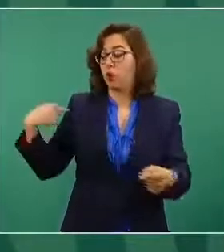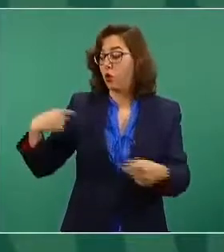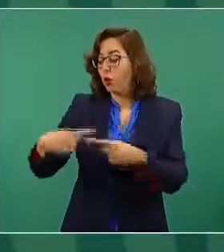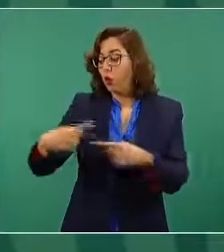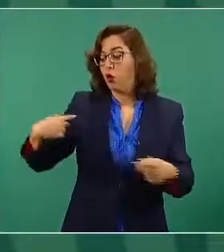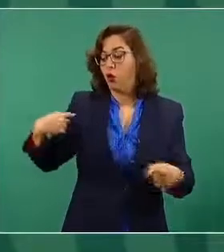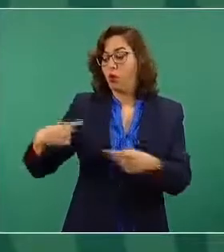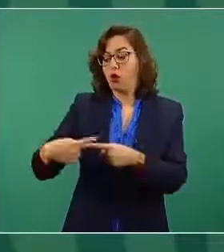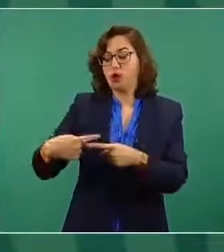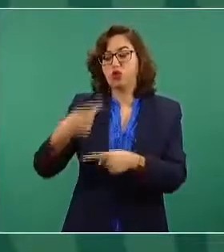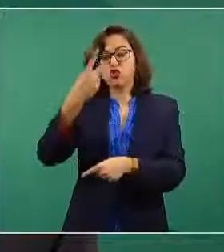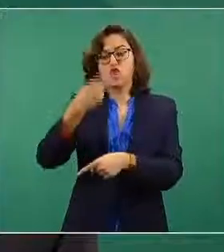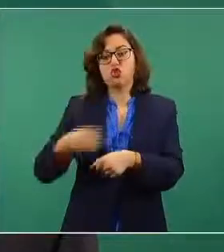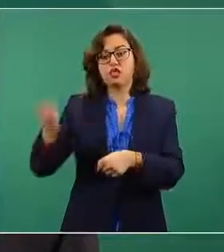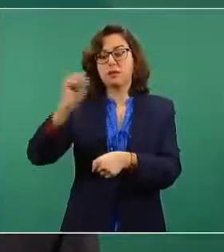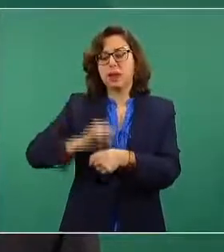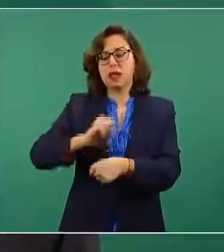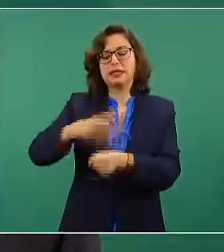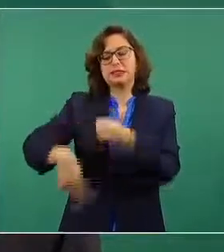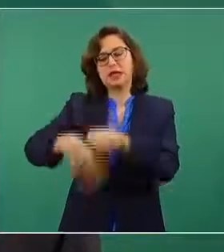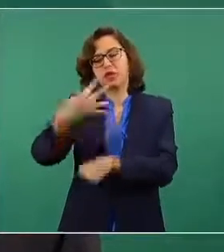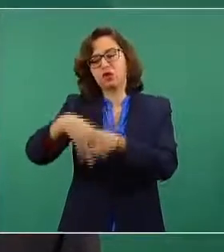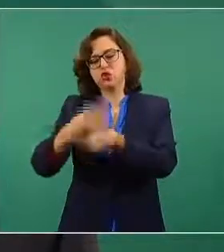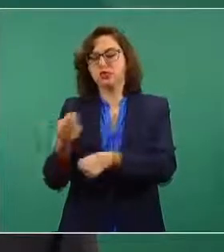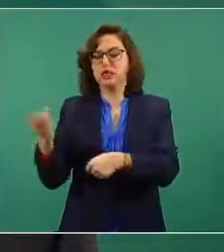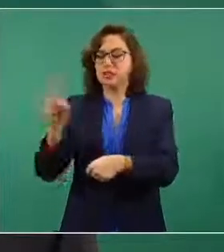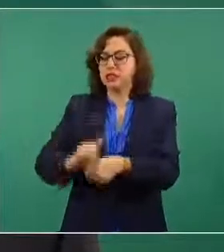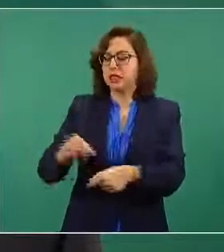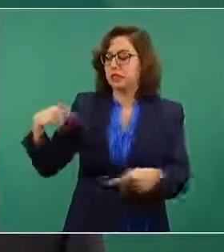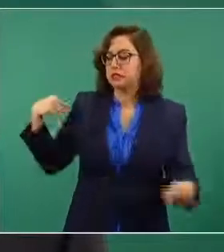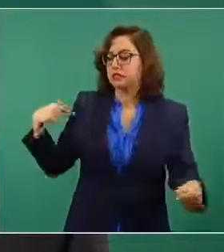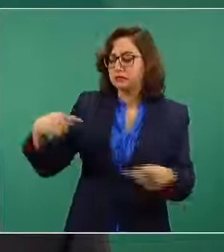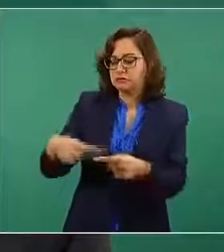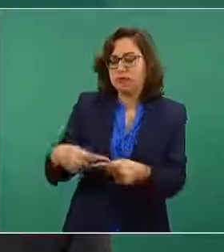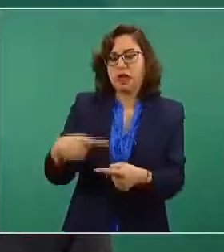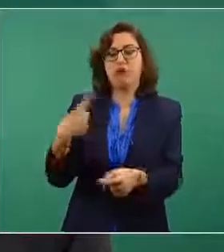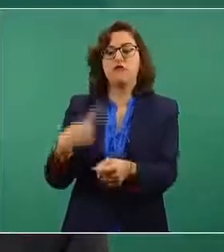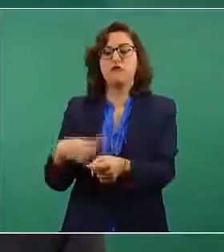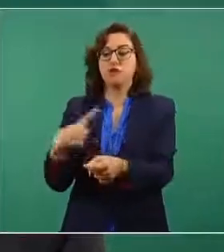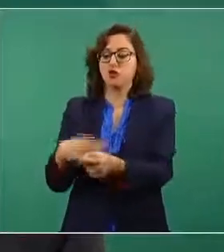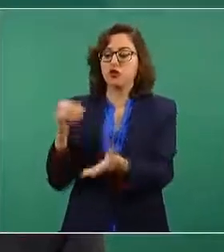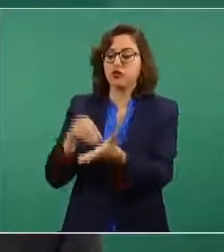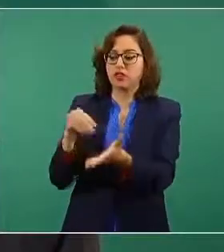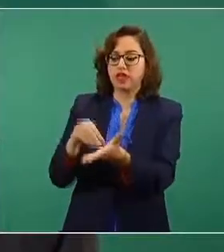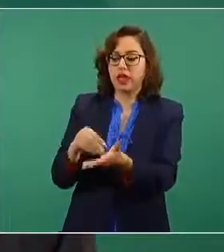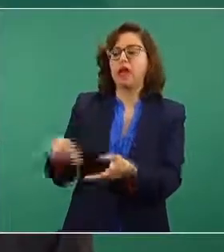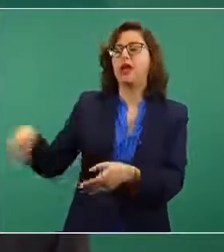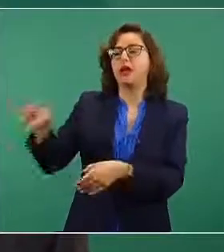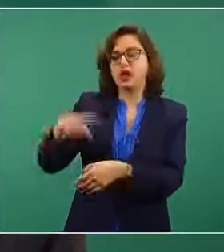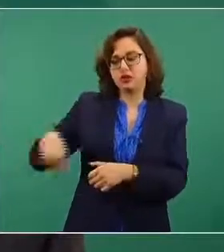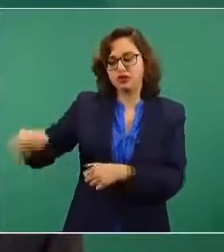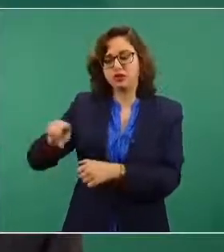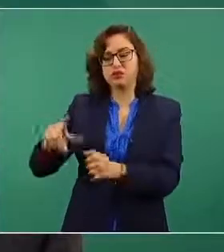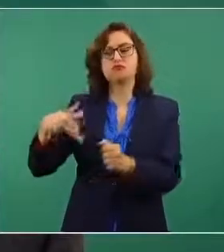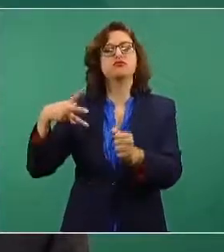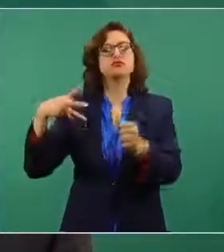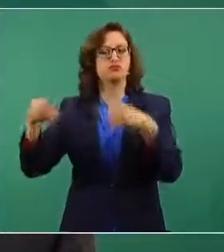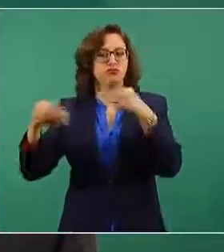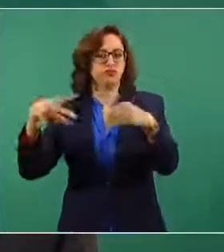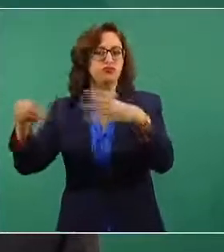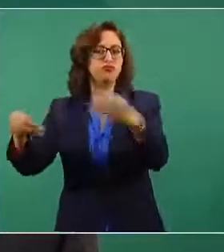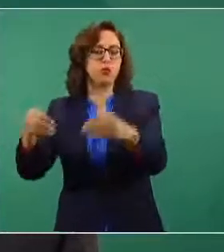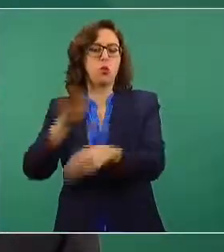2 semanas, son personas que tienen capacidad contagiante. Toda persona que ha superado los 14